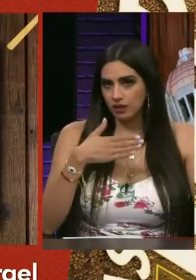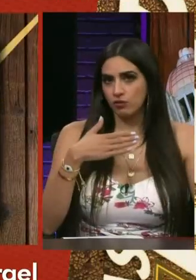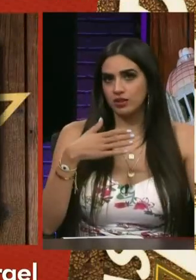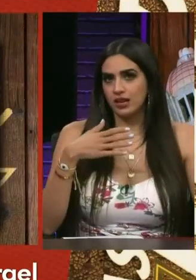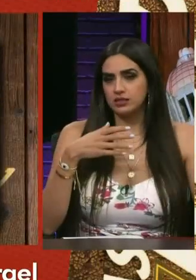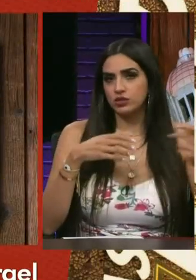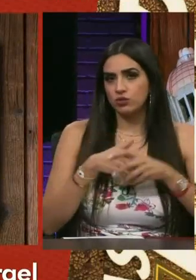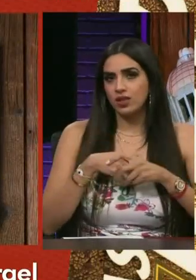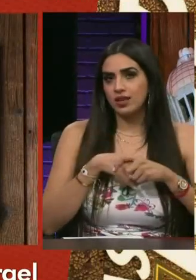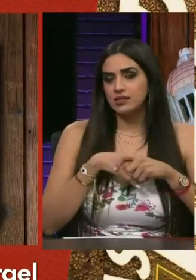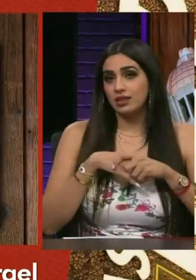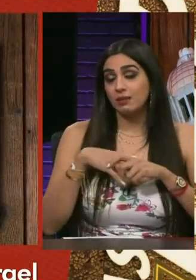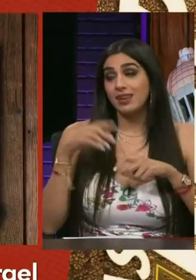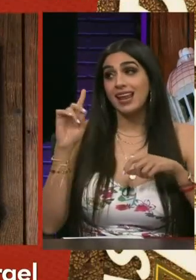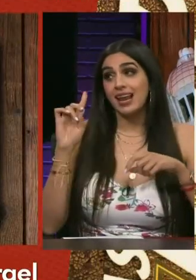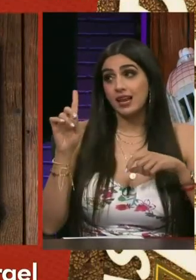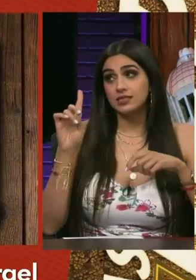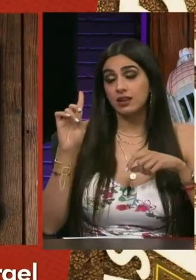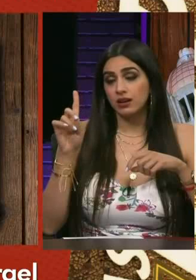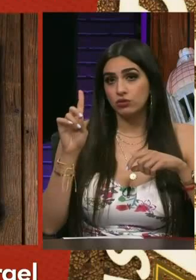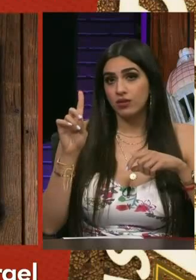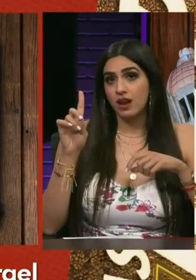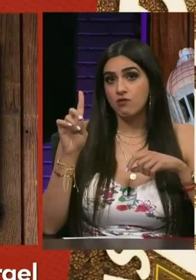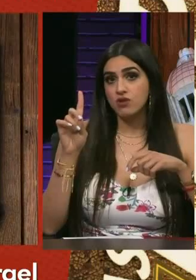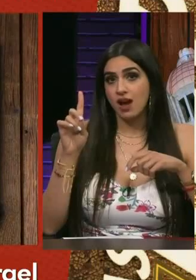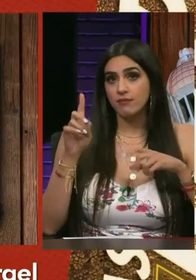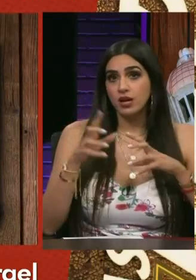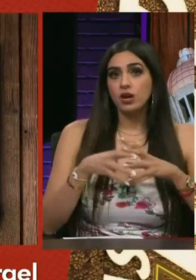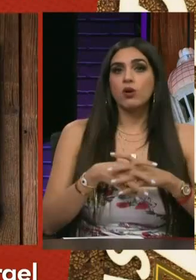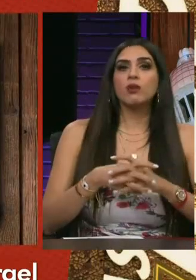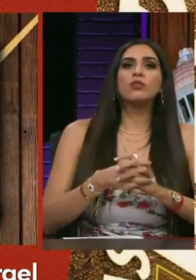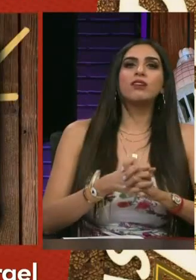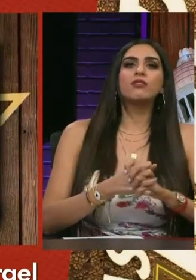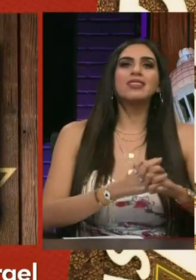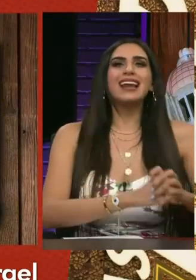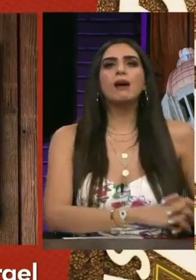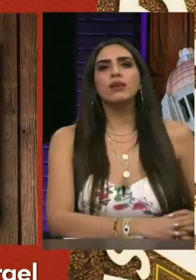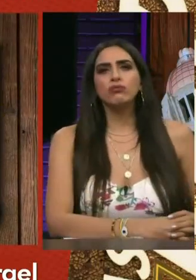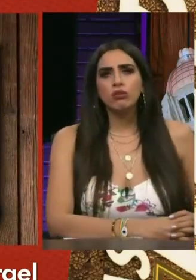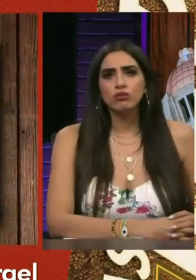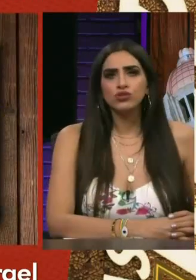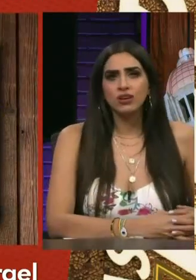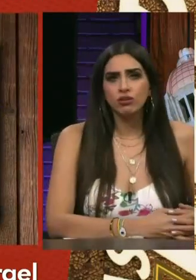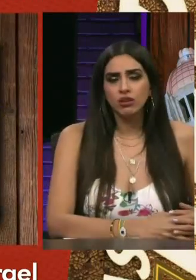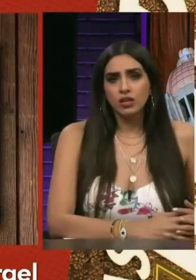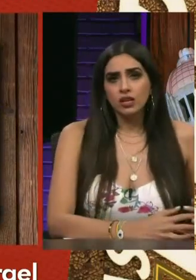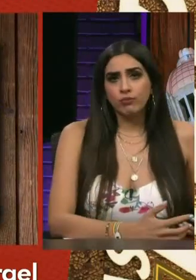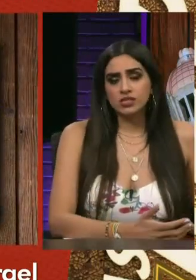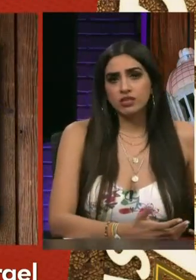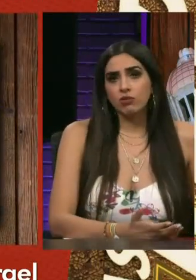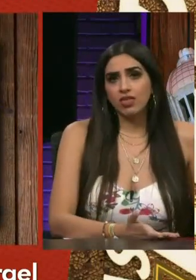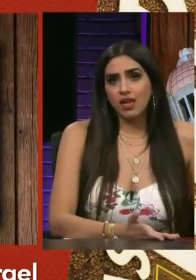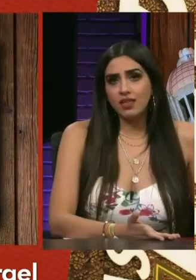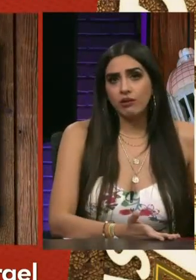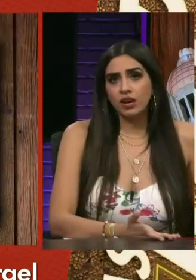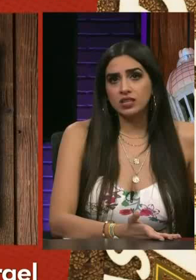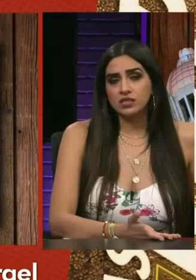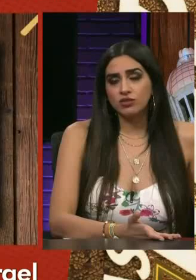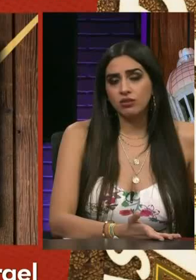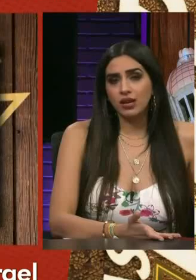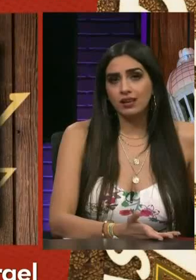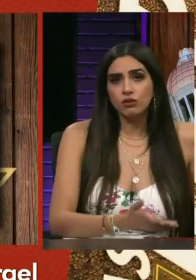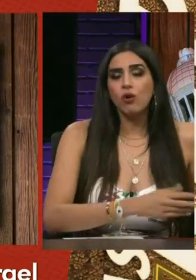El embajador de México ante las Naciones Unidas y también el ex rector de la UNAM, Juan Ramón de la Fuente, lamentó el consejo pues de seguridad